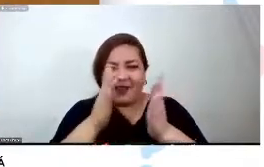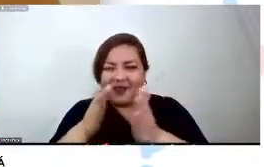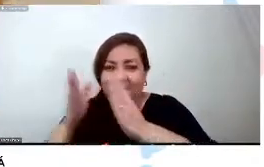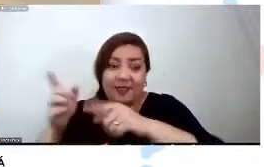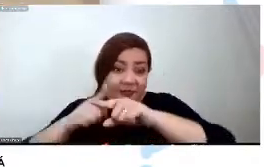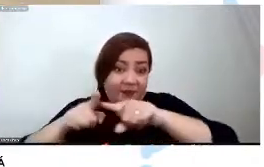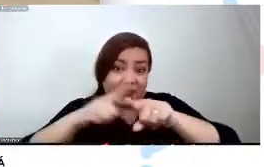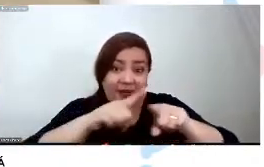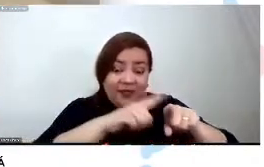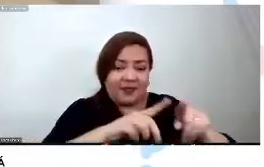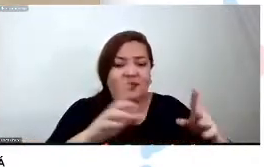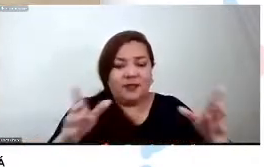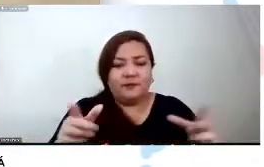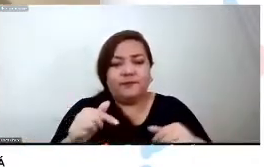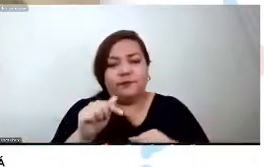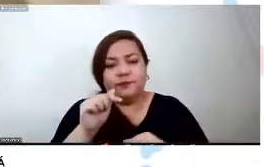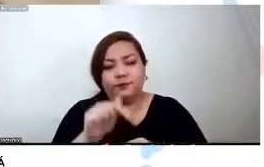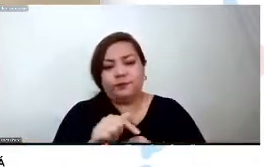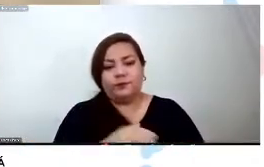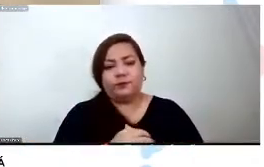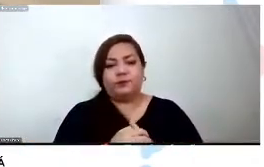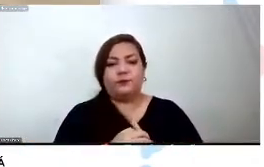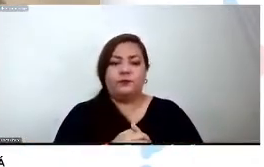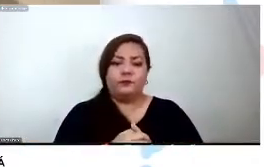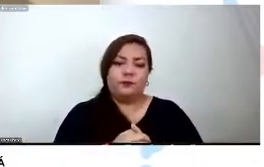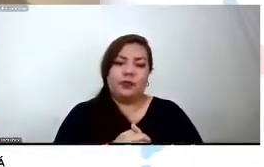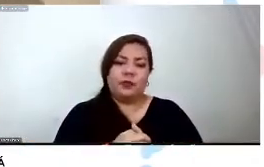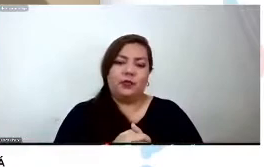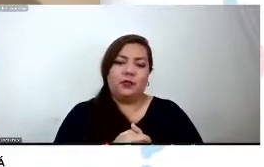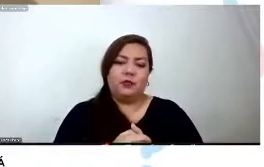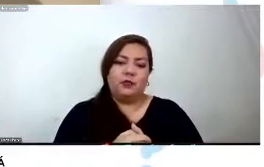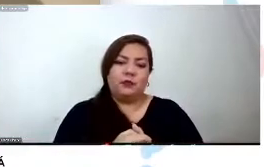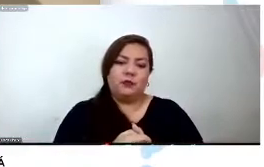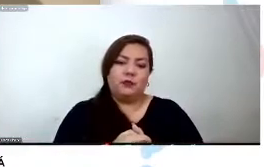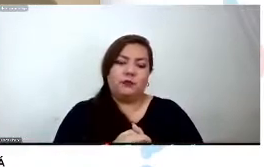Y también se van a especializar